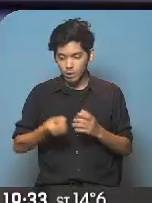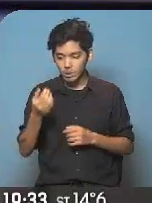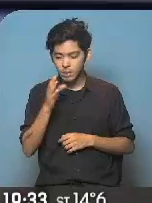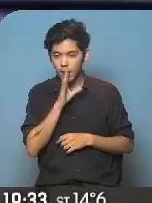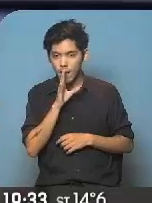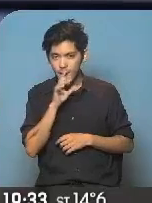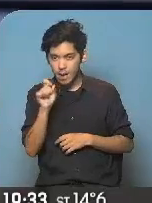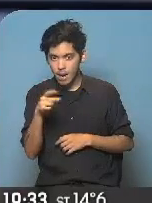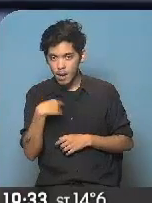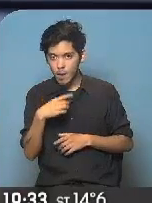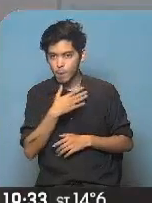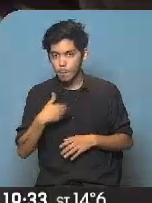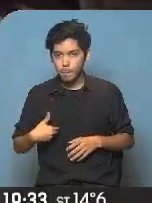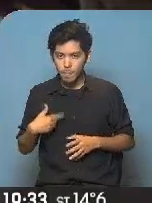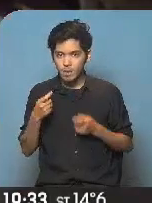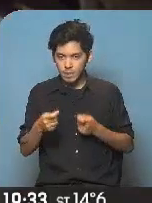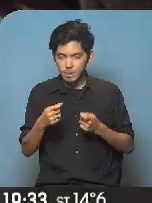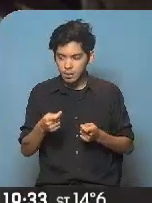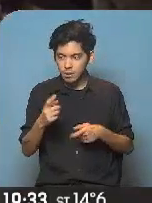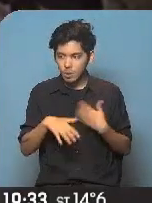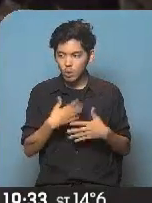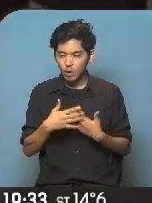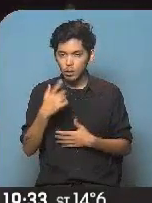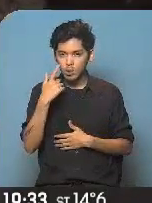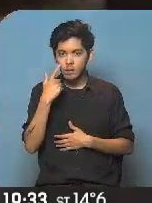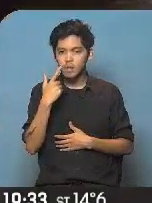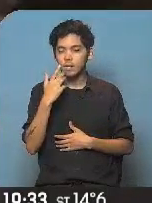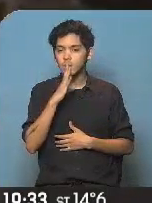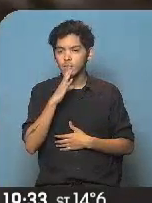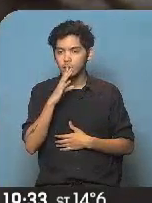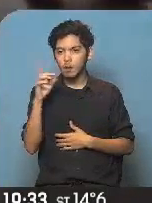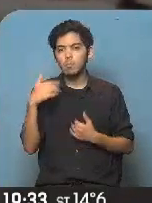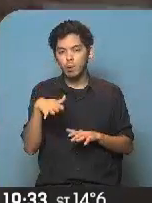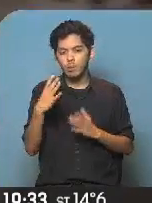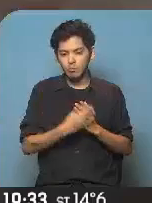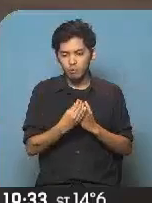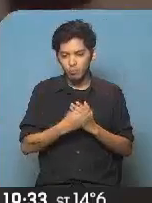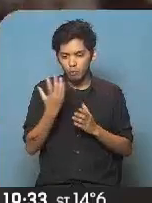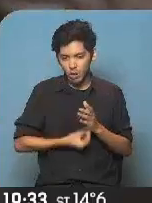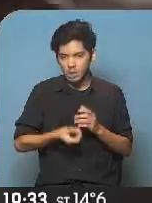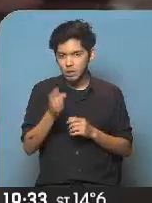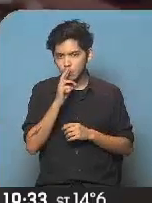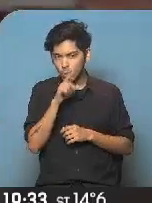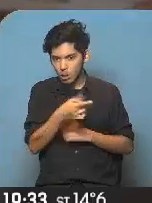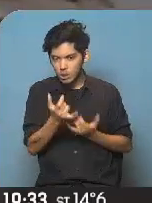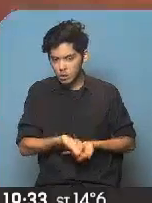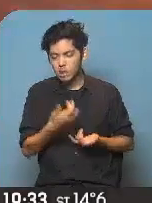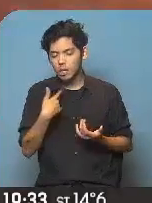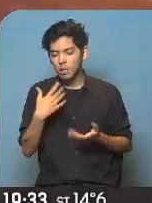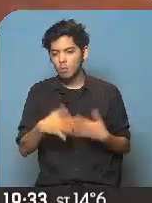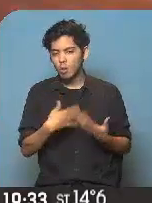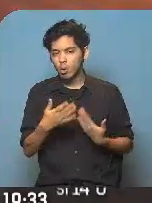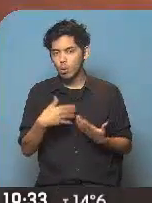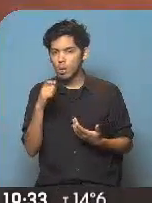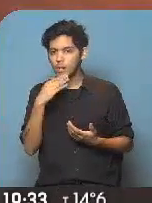insistir en jugarlo en Jerusalén? A ver, el error es probable que haya surgido de la ministra acerca de forzar o hacer jugarlo en Jerusalén, pero yo quiero hacer aquí